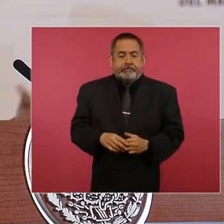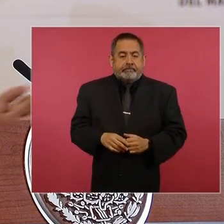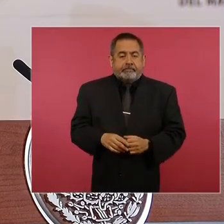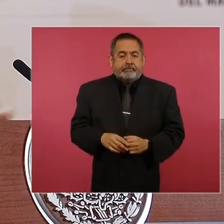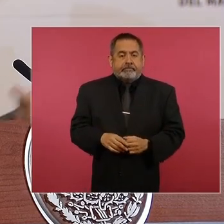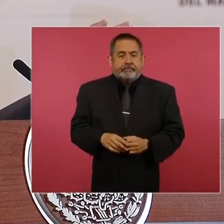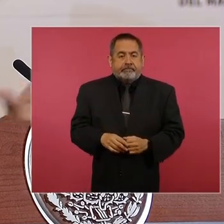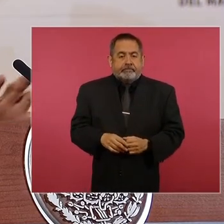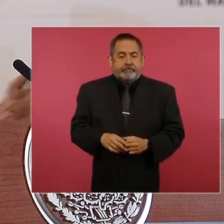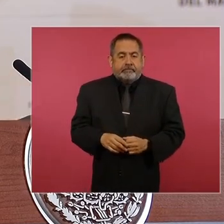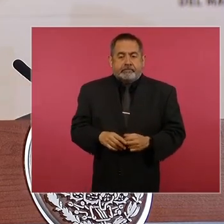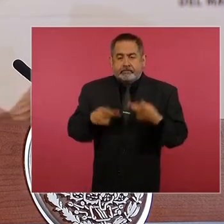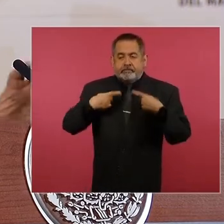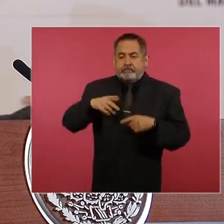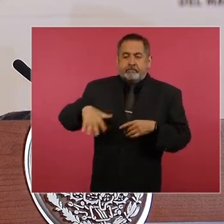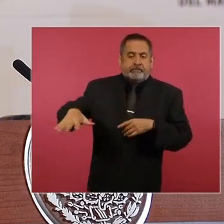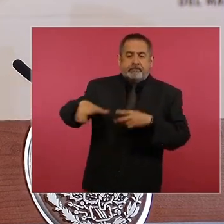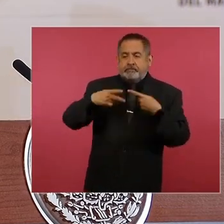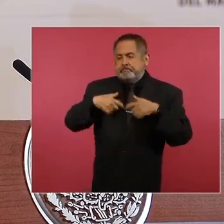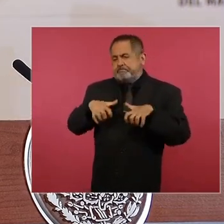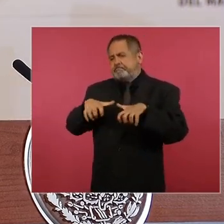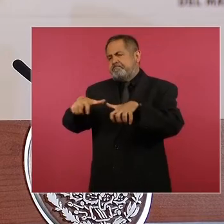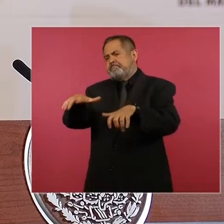en las clases populares